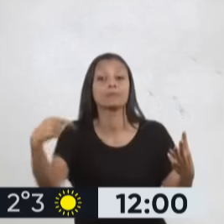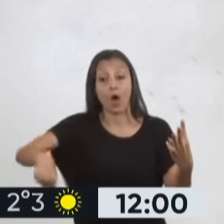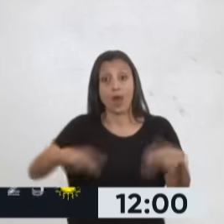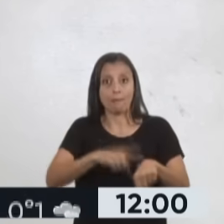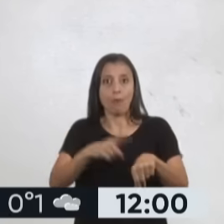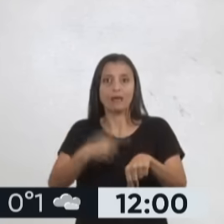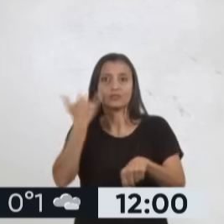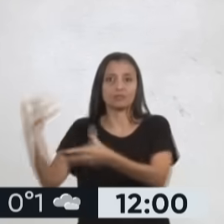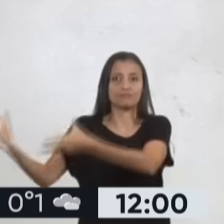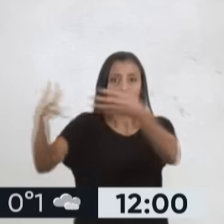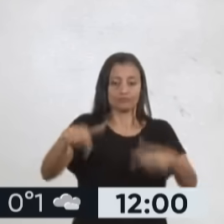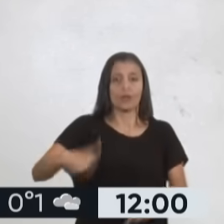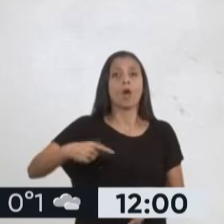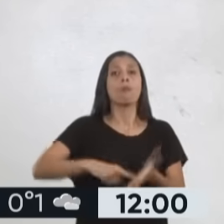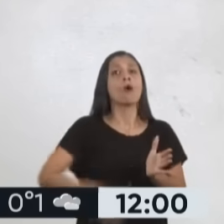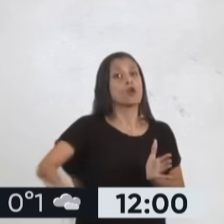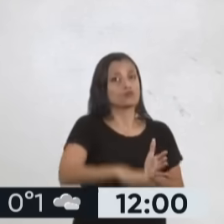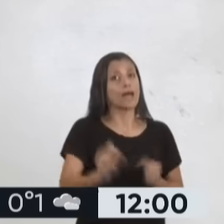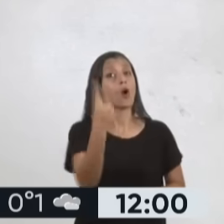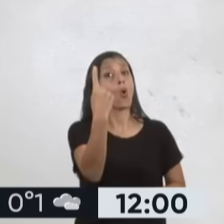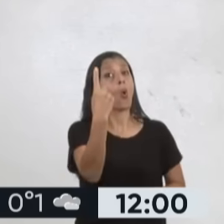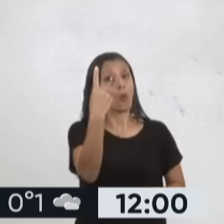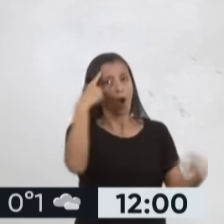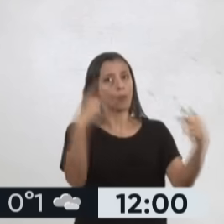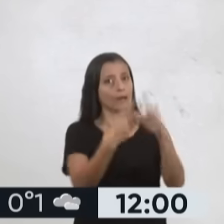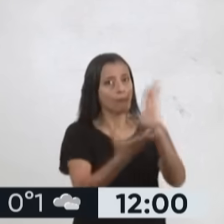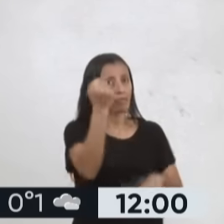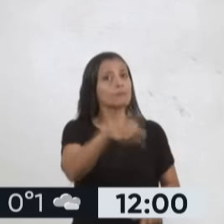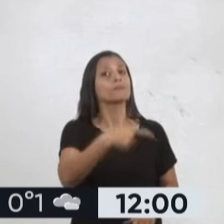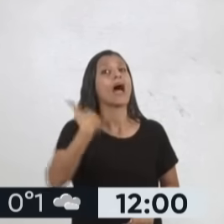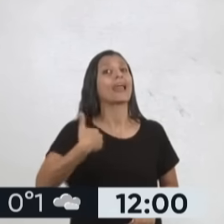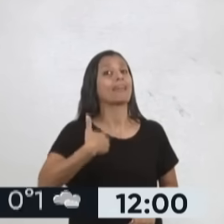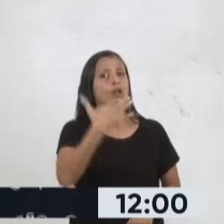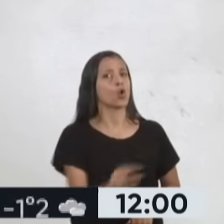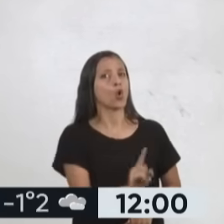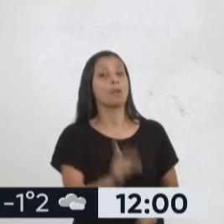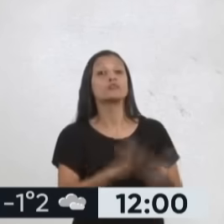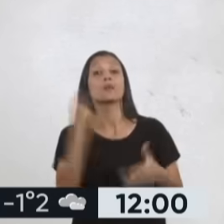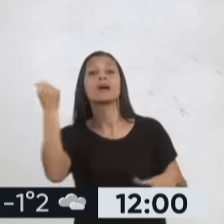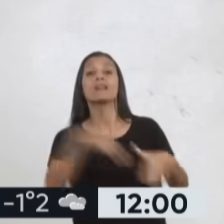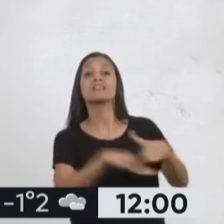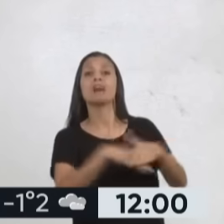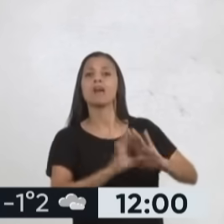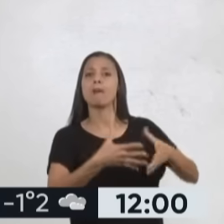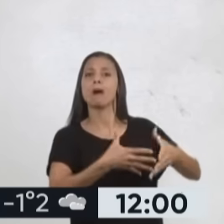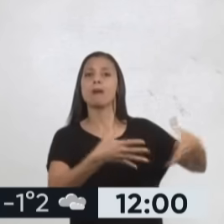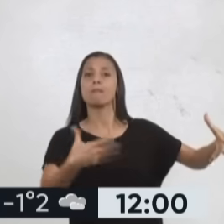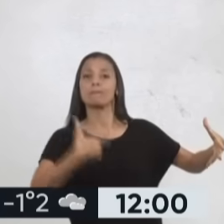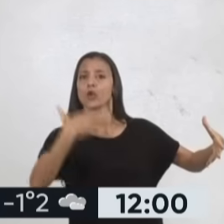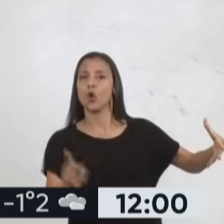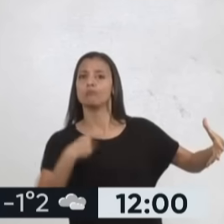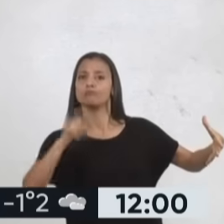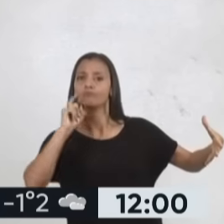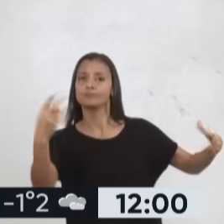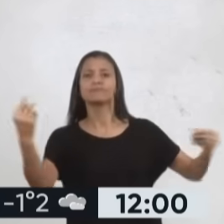Buenos Aires. Una de las metas que Argentina incumple es la de las reservas, la de engrosar las reservas. ¿Cuál es